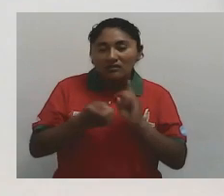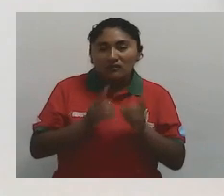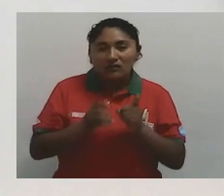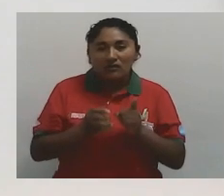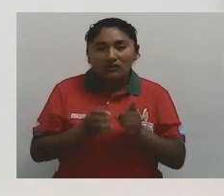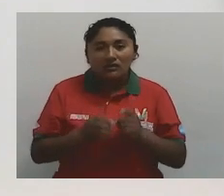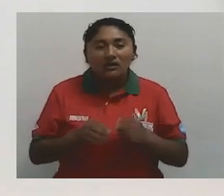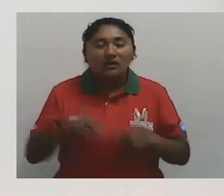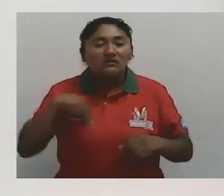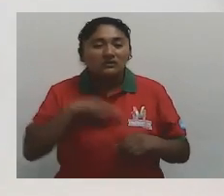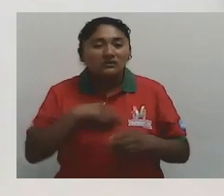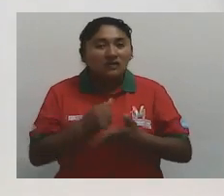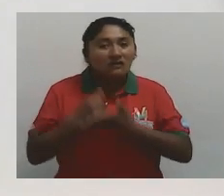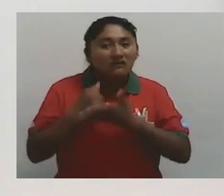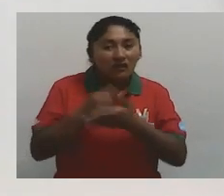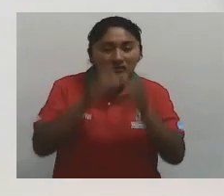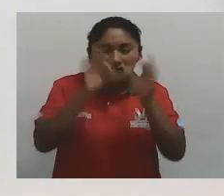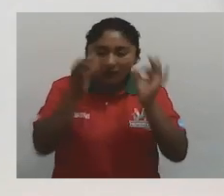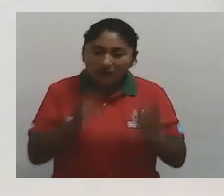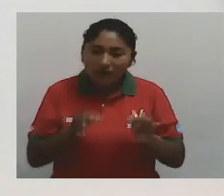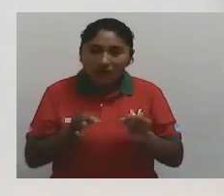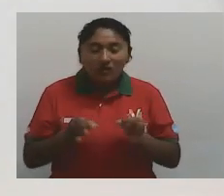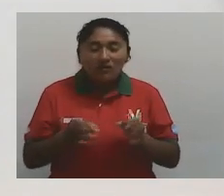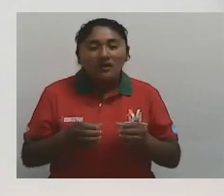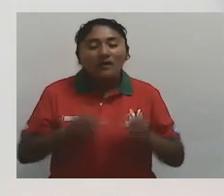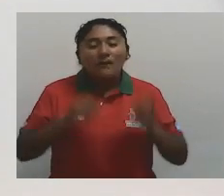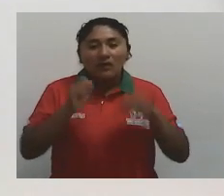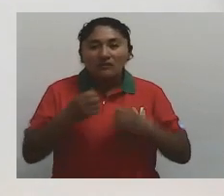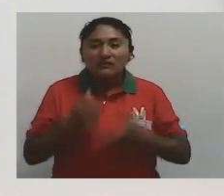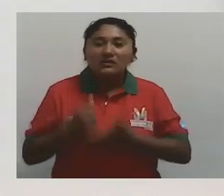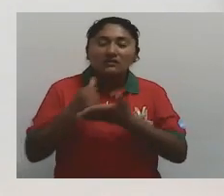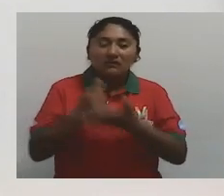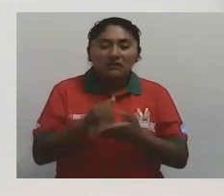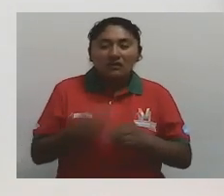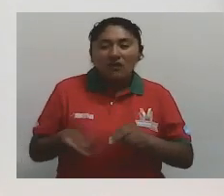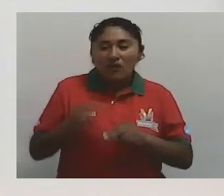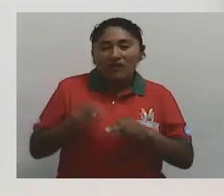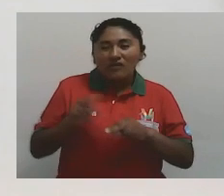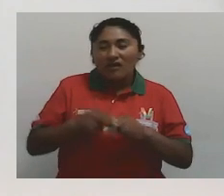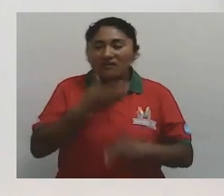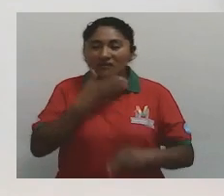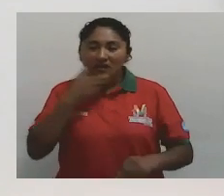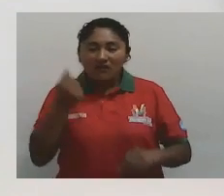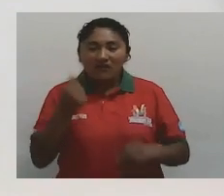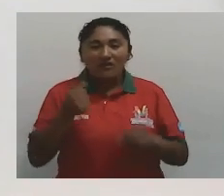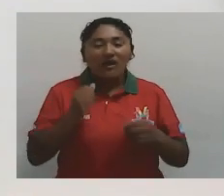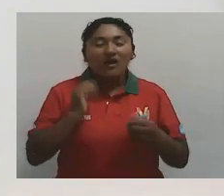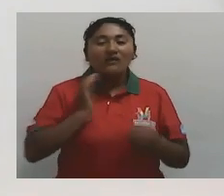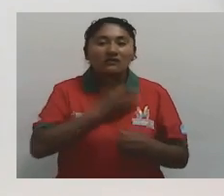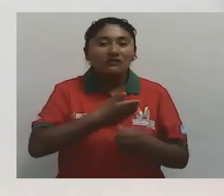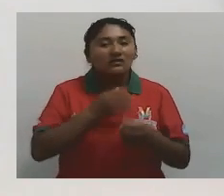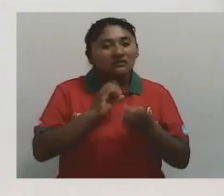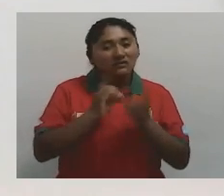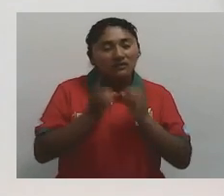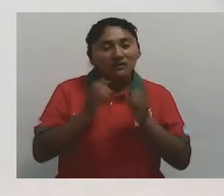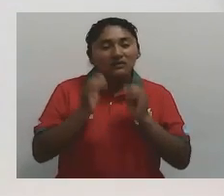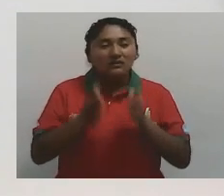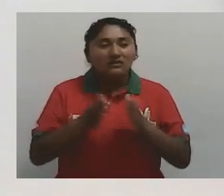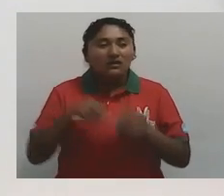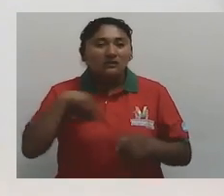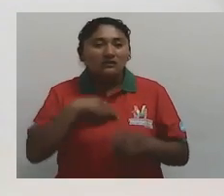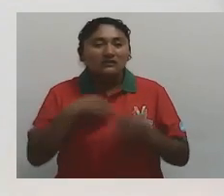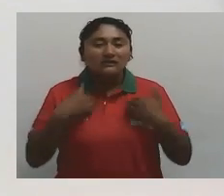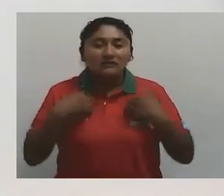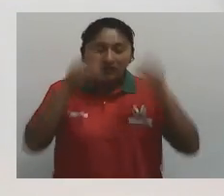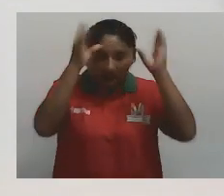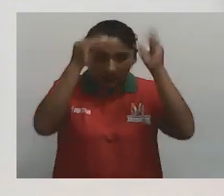deportistas. Como árbitros les recomiendo, no seamos policías, seamos amigos de los jugadores y vayamos a educarles y enseñarles.